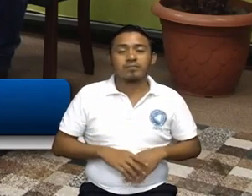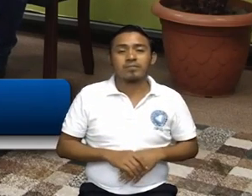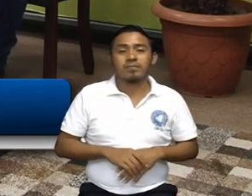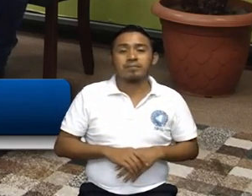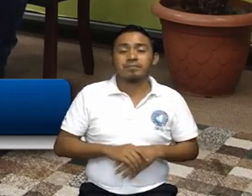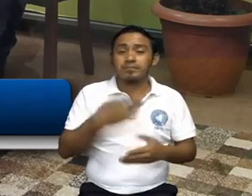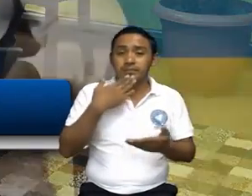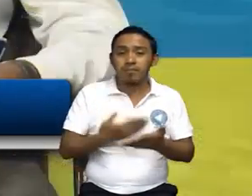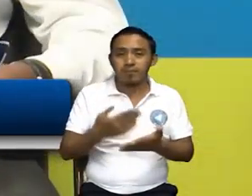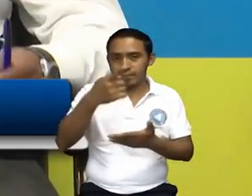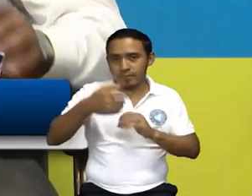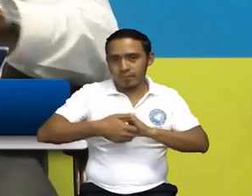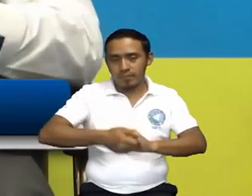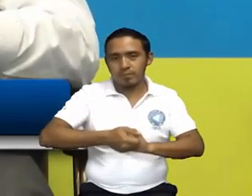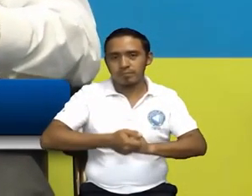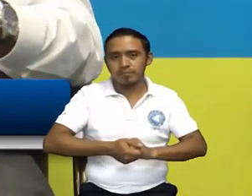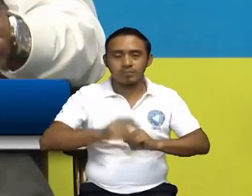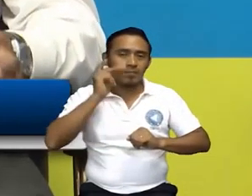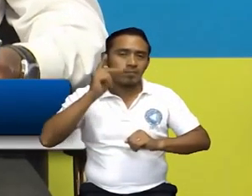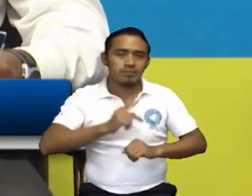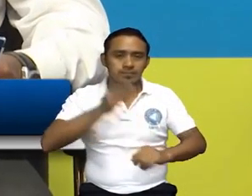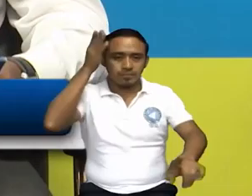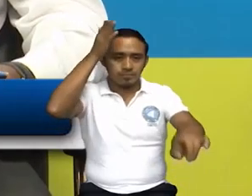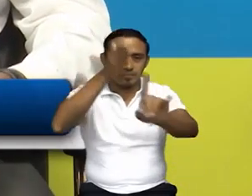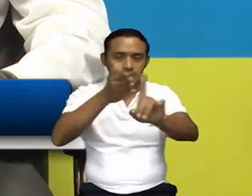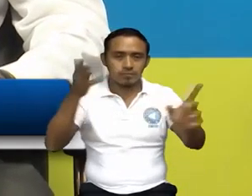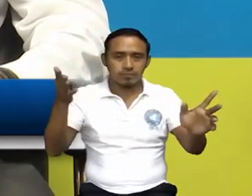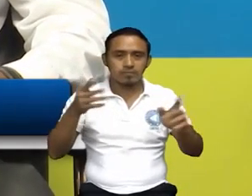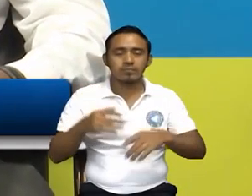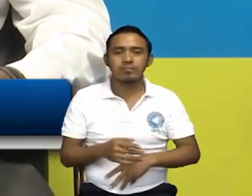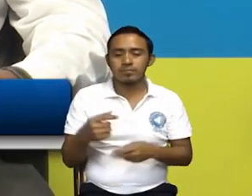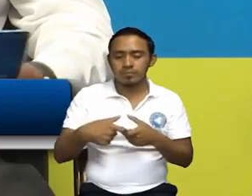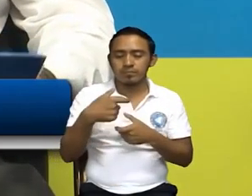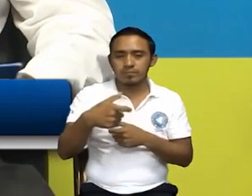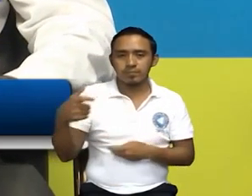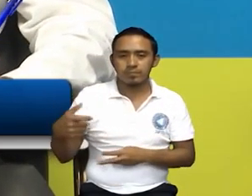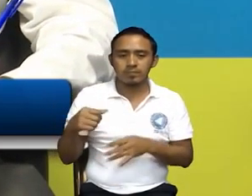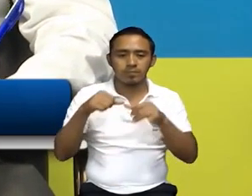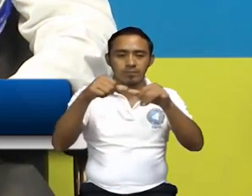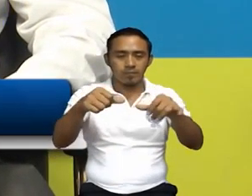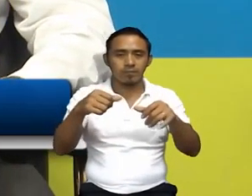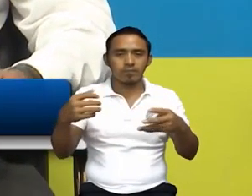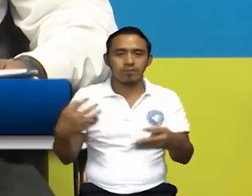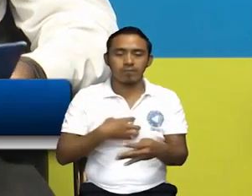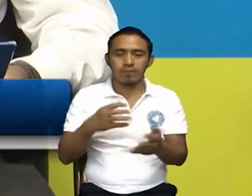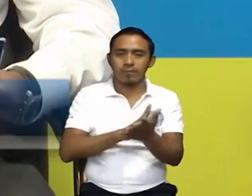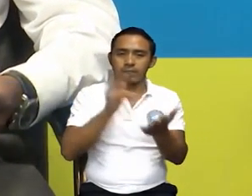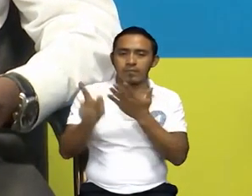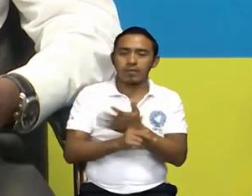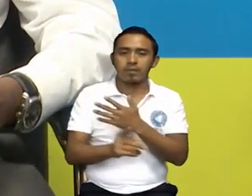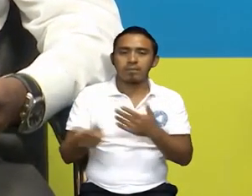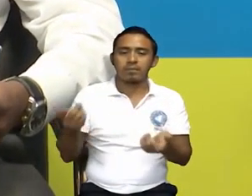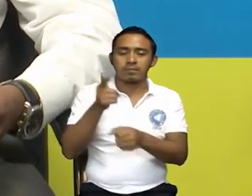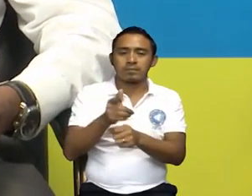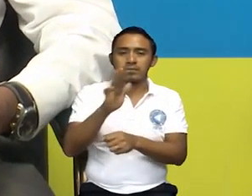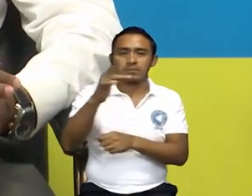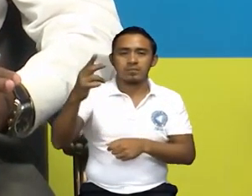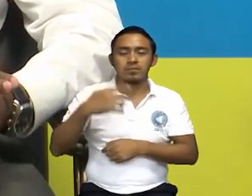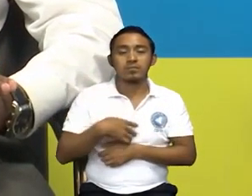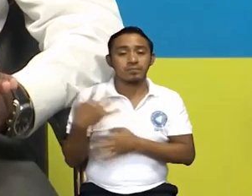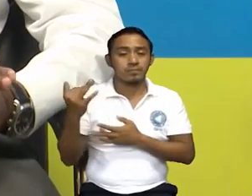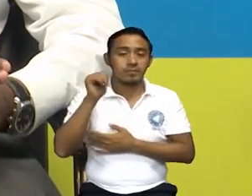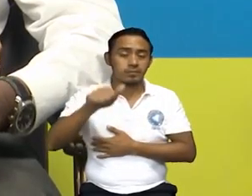Muchas gracias. Le agradecemos también a usted, amigos televidentes, por su fiel sintonía. Le invitamos a que continúe en la programación del canal parlamentario y, por supuesto,